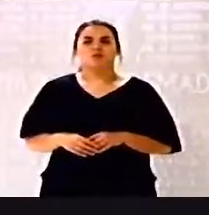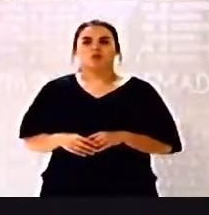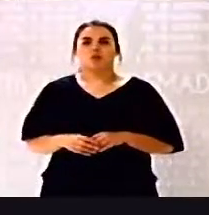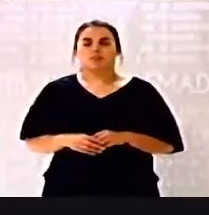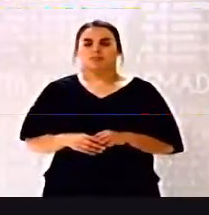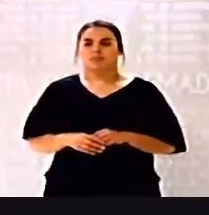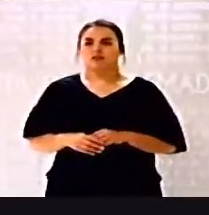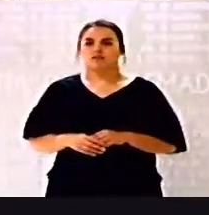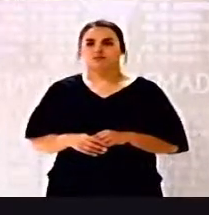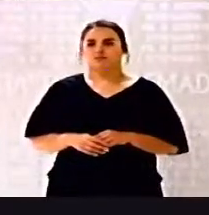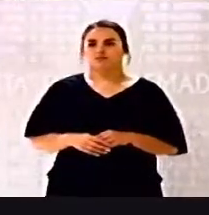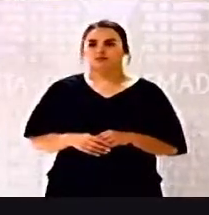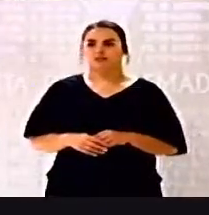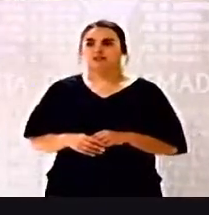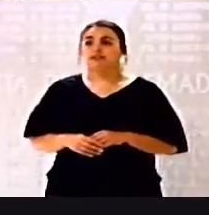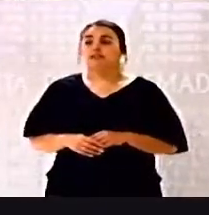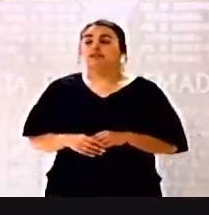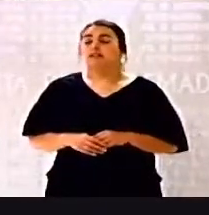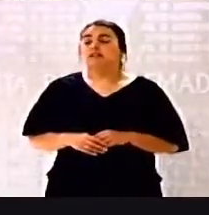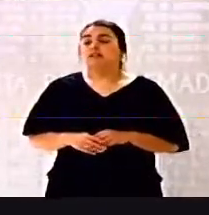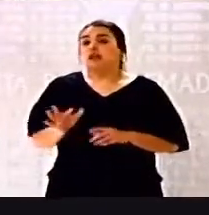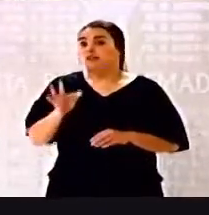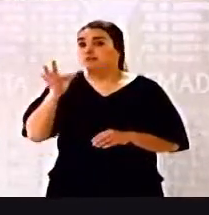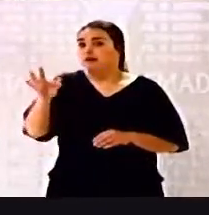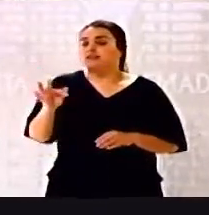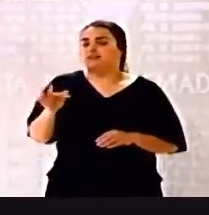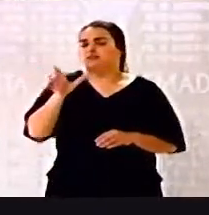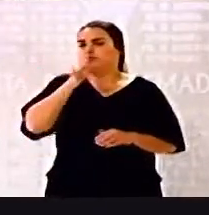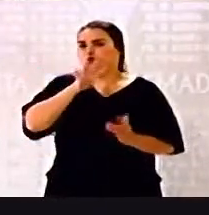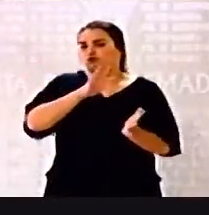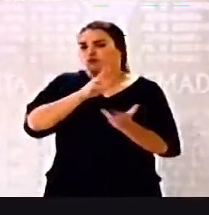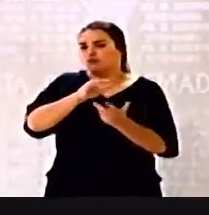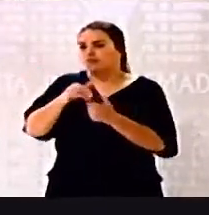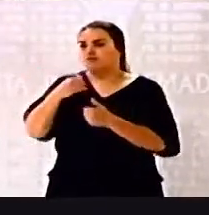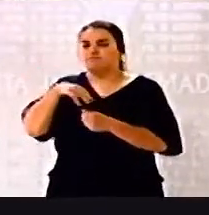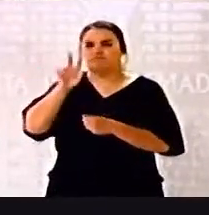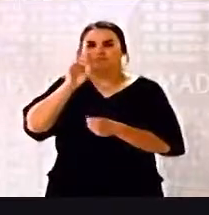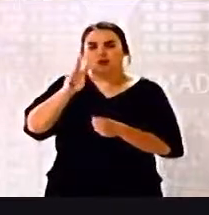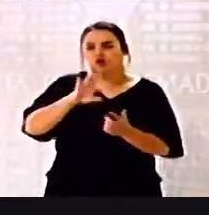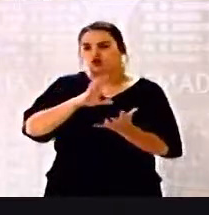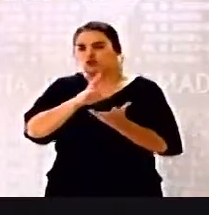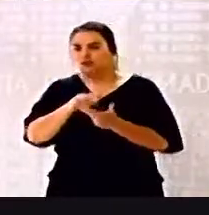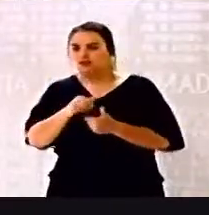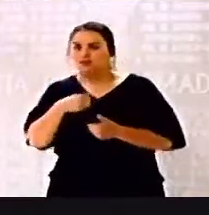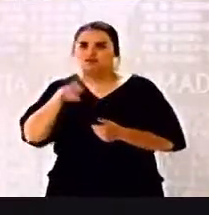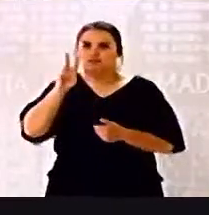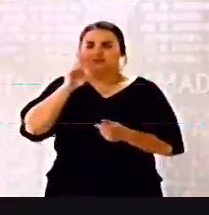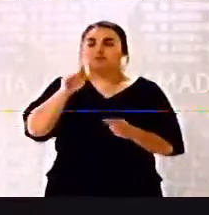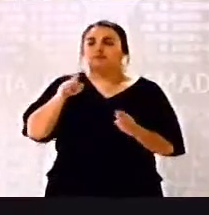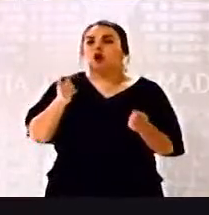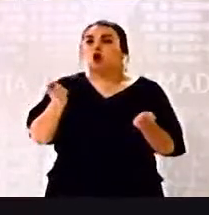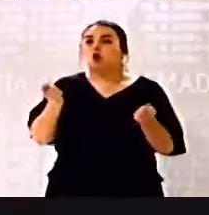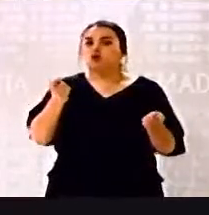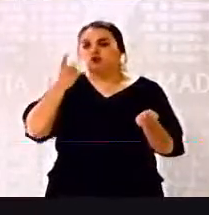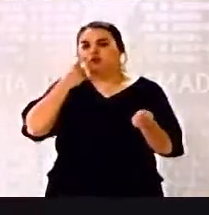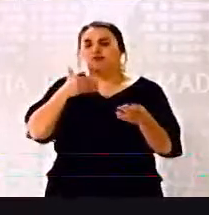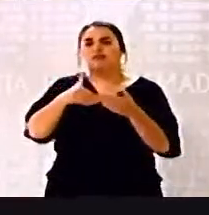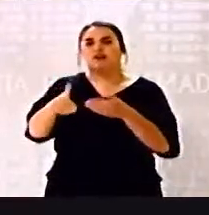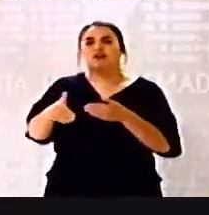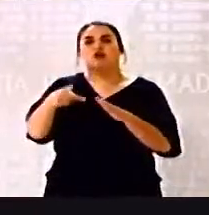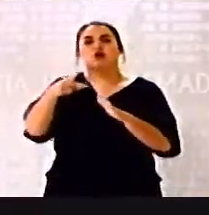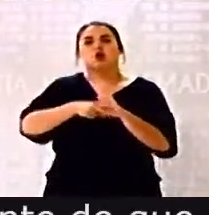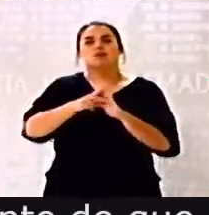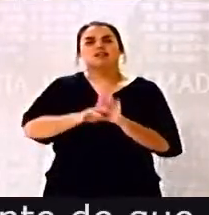Y, en principio, por las noticias que tenemos y pendientes de que salga una orden